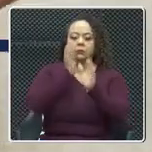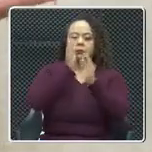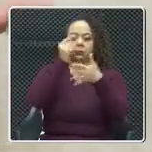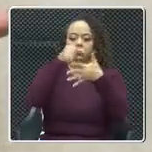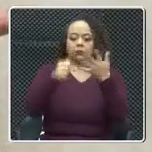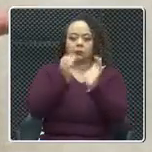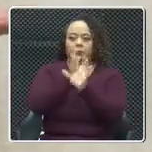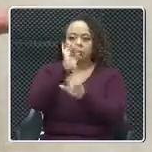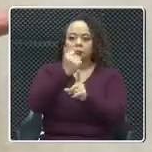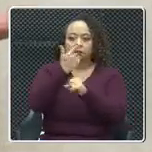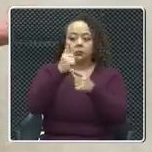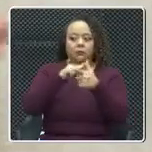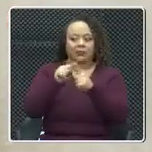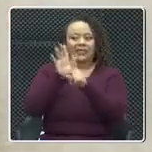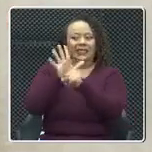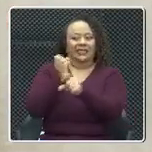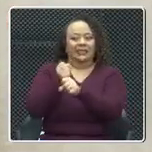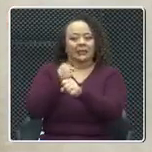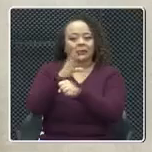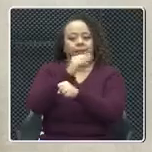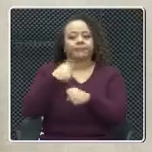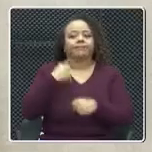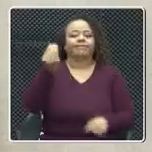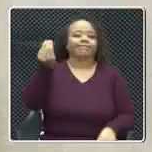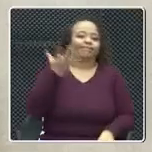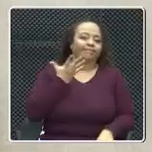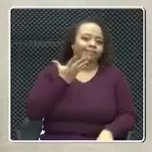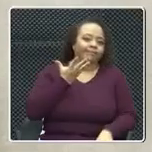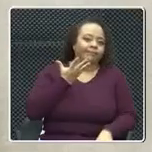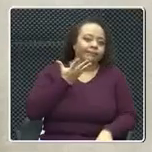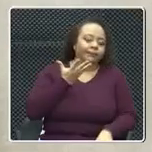expuesto a una situación de hostigamiento laboral y me reporta